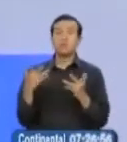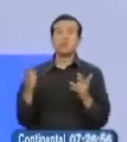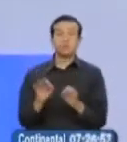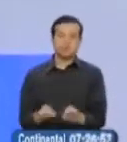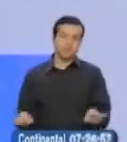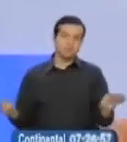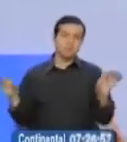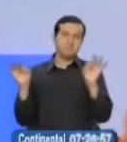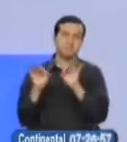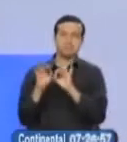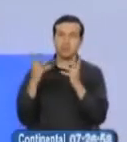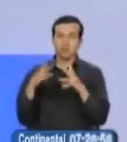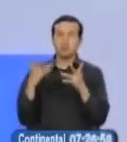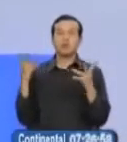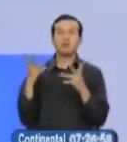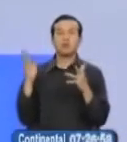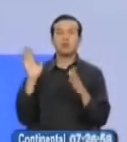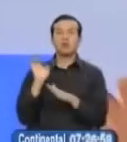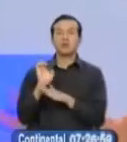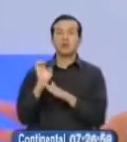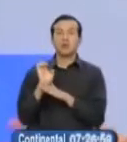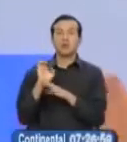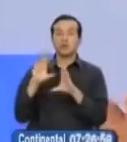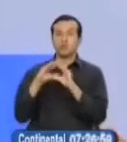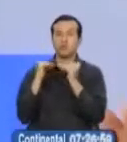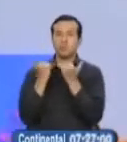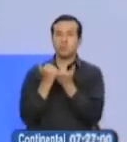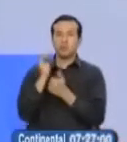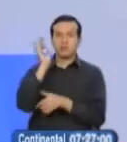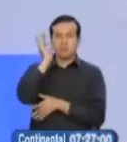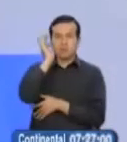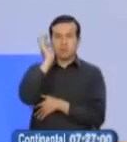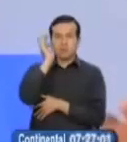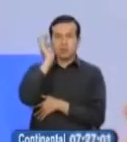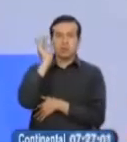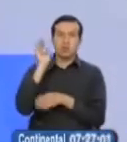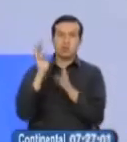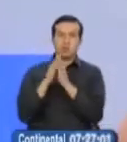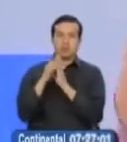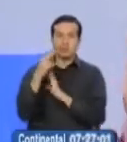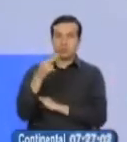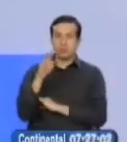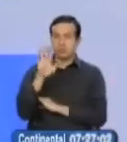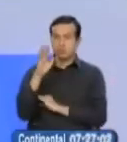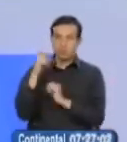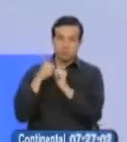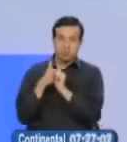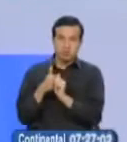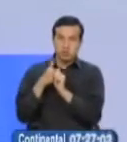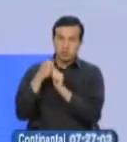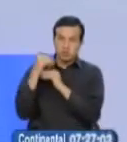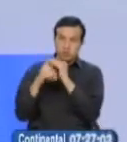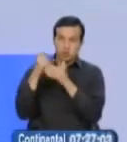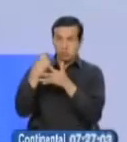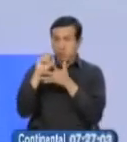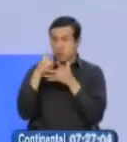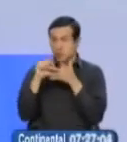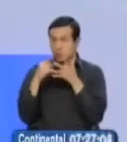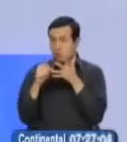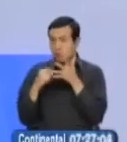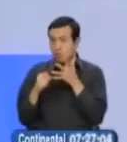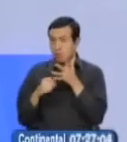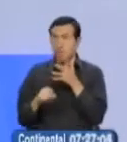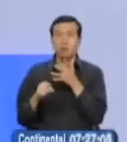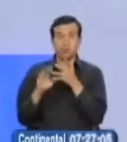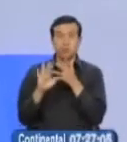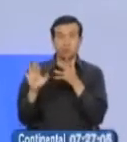también se ha creado acá en el Ecuador un comité de mujeres y hábitat que van a hacer seguimiento al cumplimiento de estos